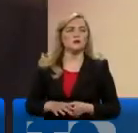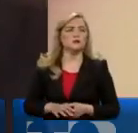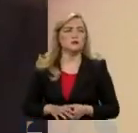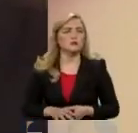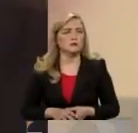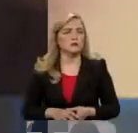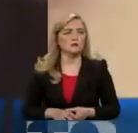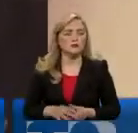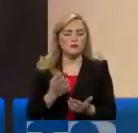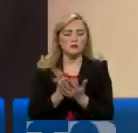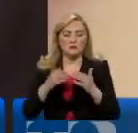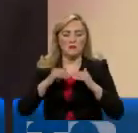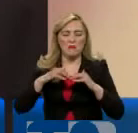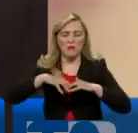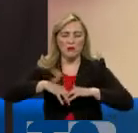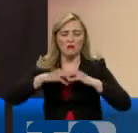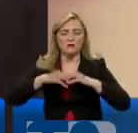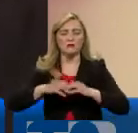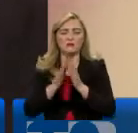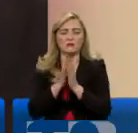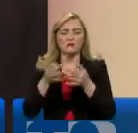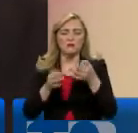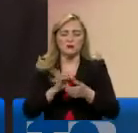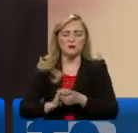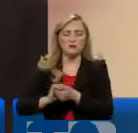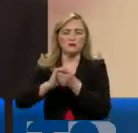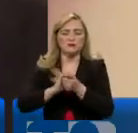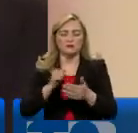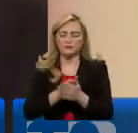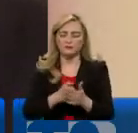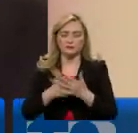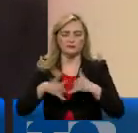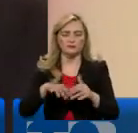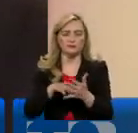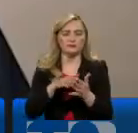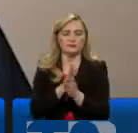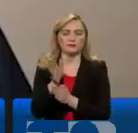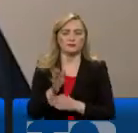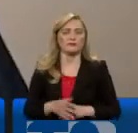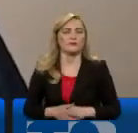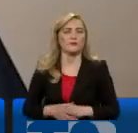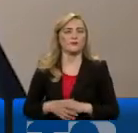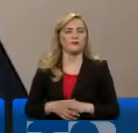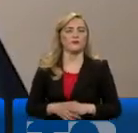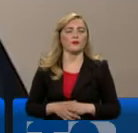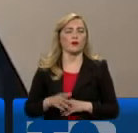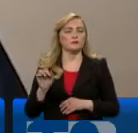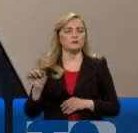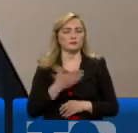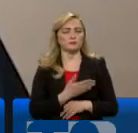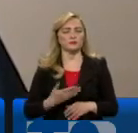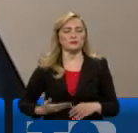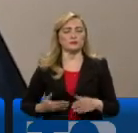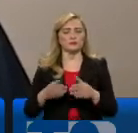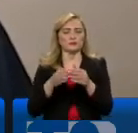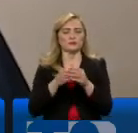Inestabilidad económica. Pido justicia y solidaridad para continuar formándome como especialista. Según Santiago Zúñiga, presidente